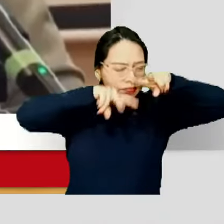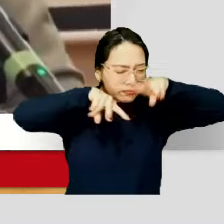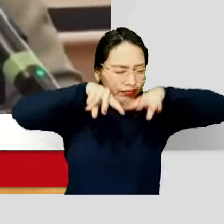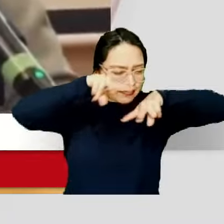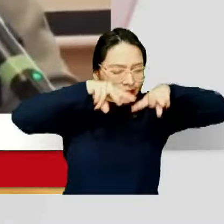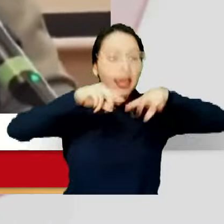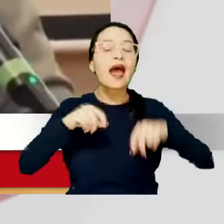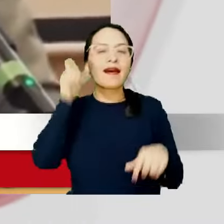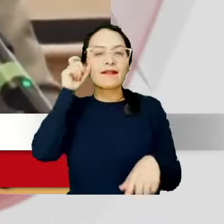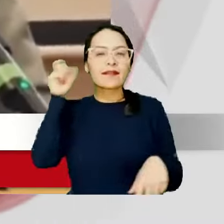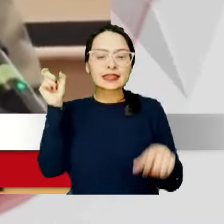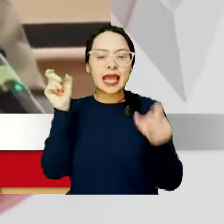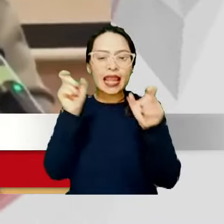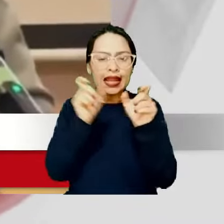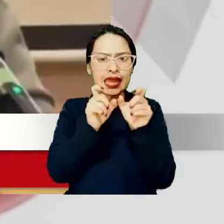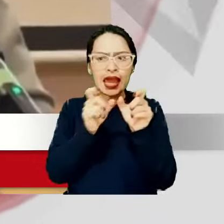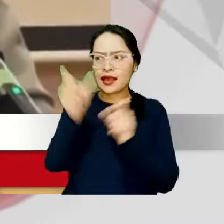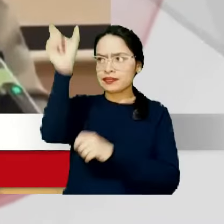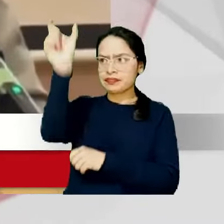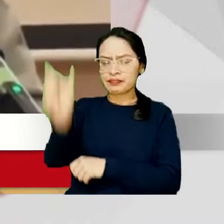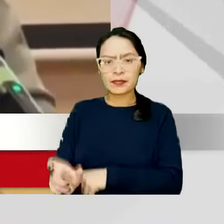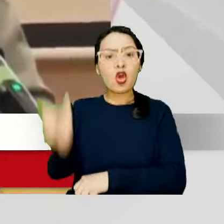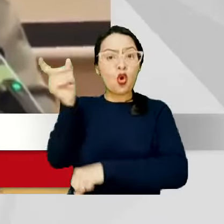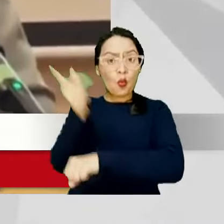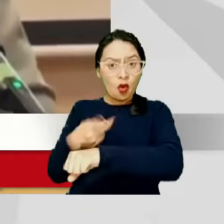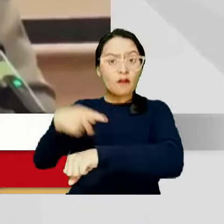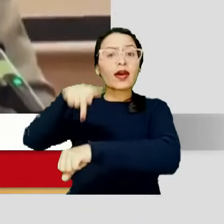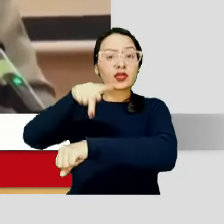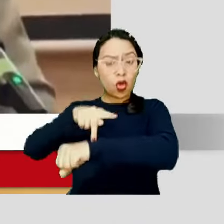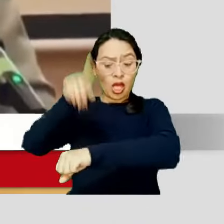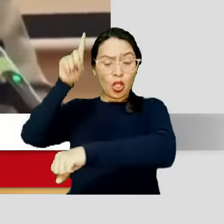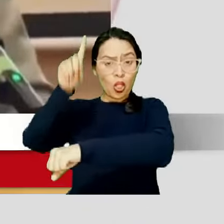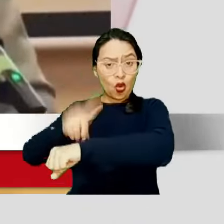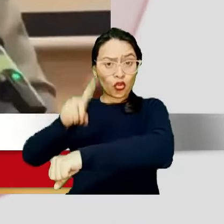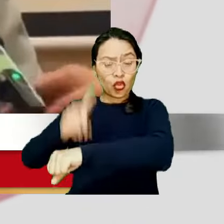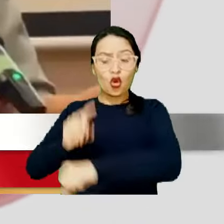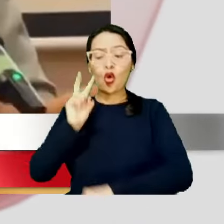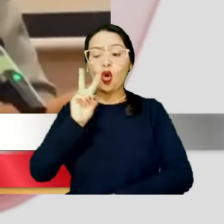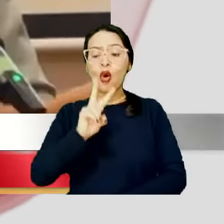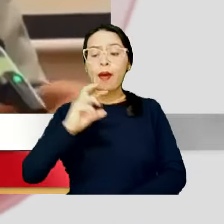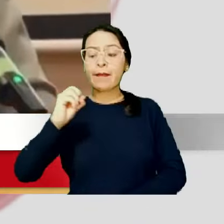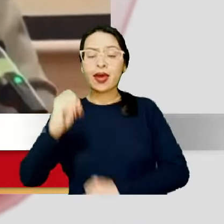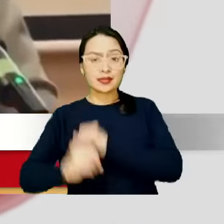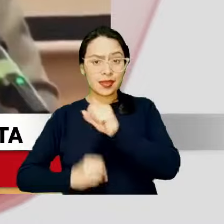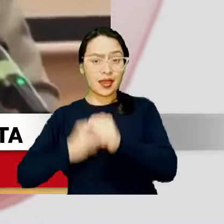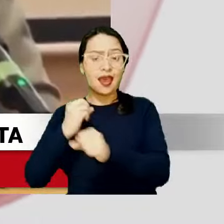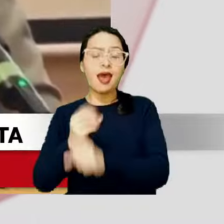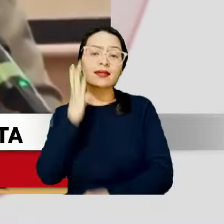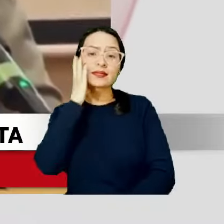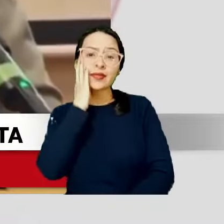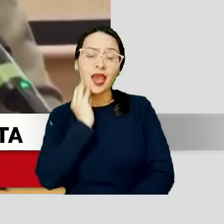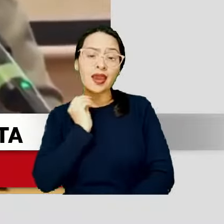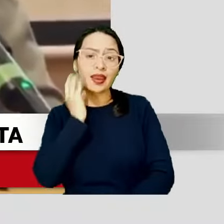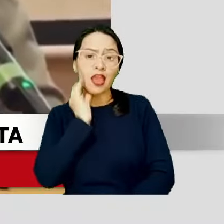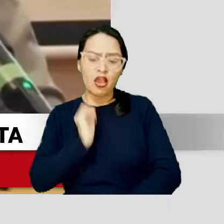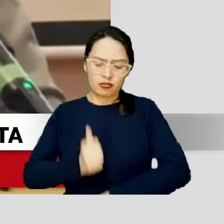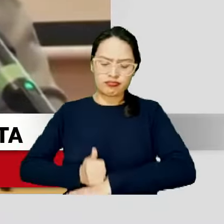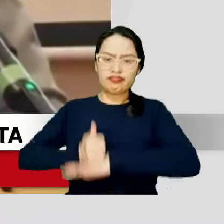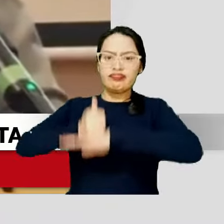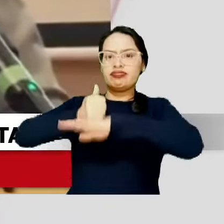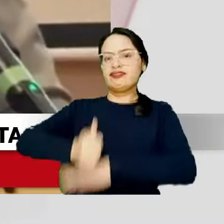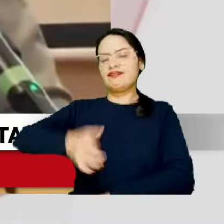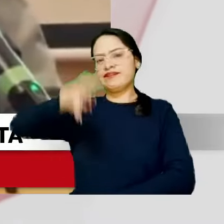tiene más de 20 años ejerciendo la profesión de médico. Tiene posgrados en la materia y tiene muchos años siendo médico